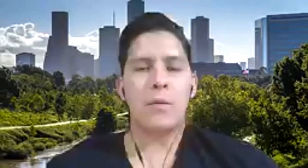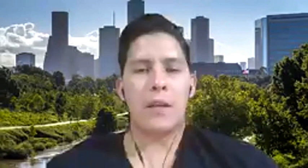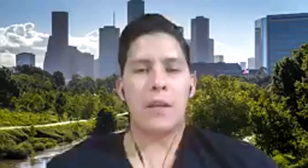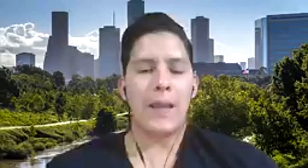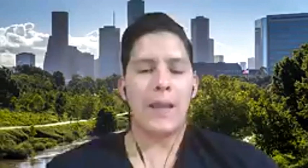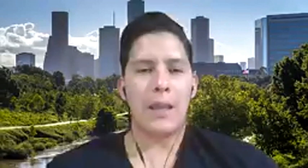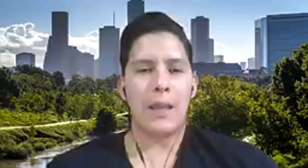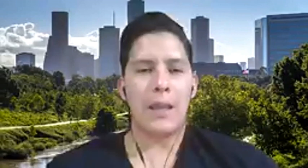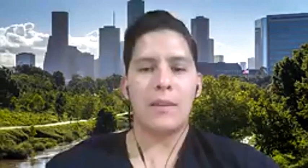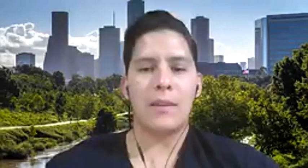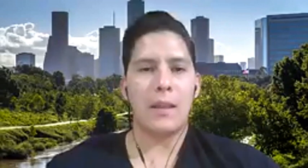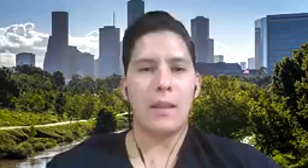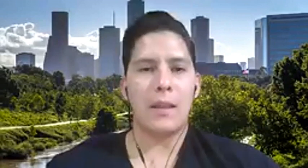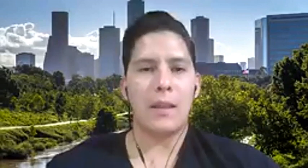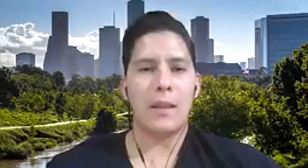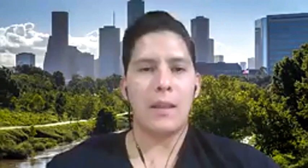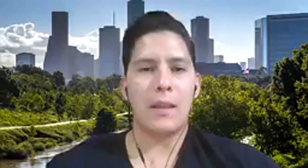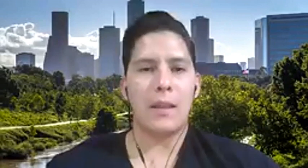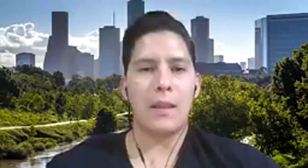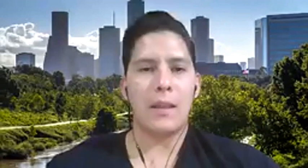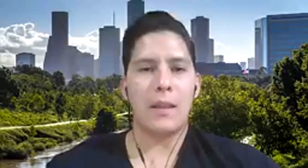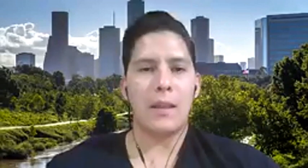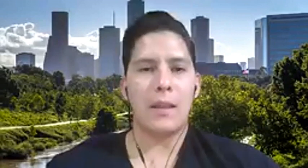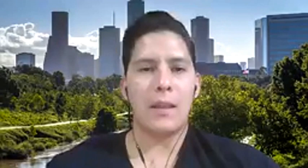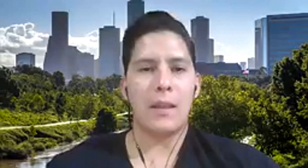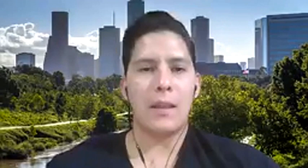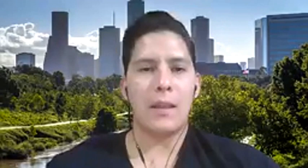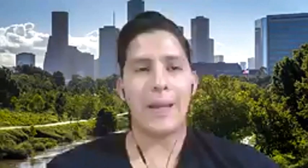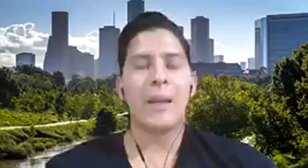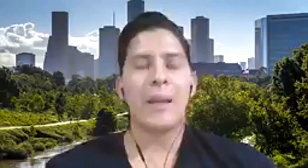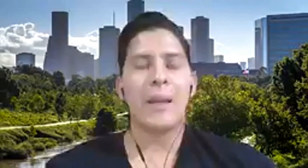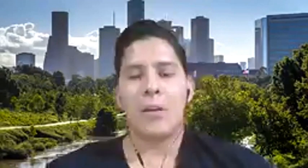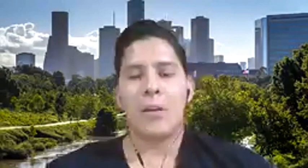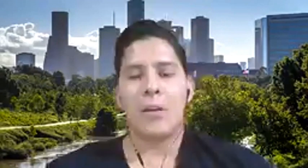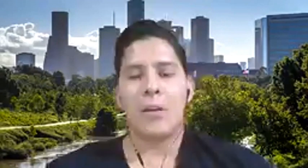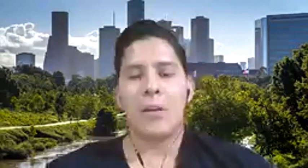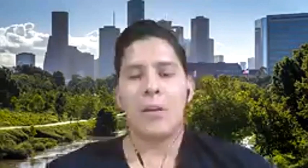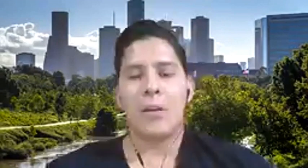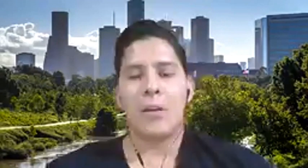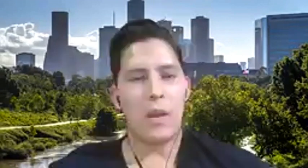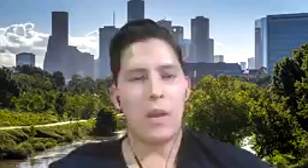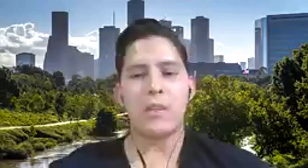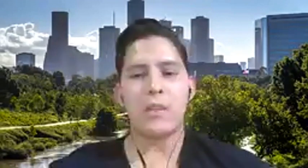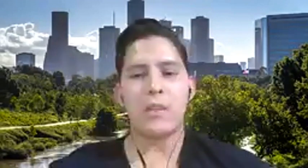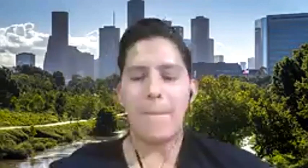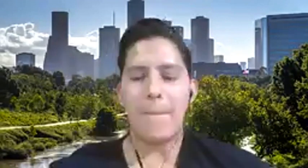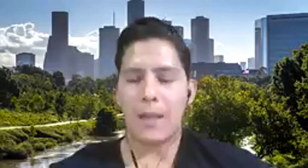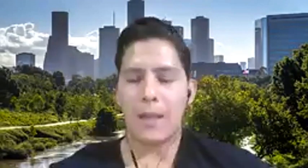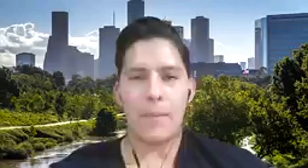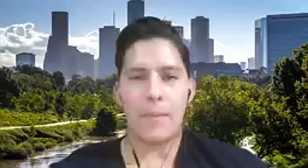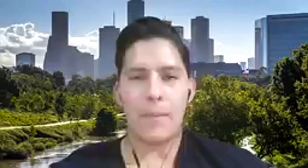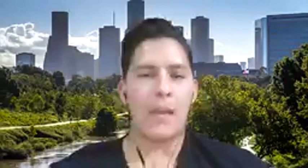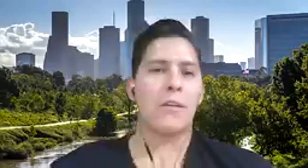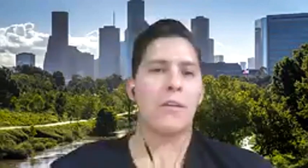muy bien en mente, van a estar viendo Medios Trade en la página. Hola Houston, Hola Houston es la marca para el mercado